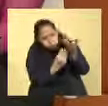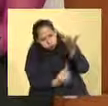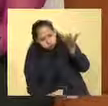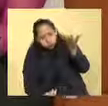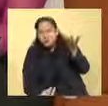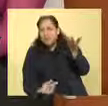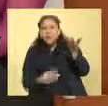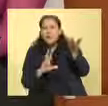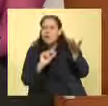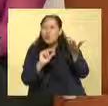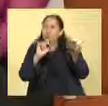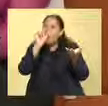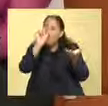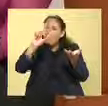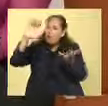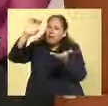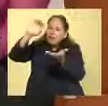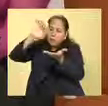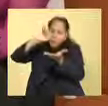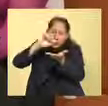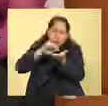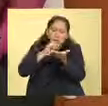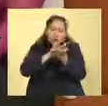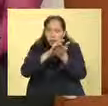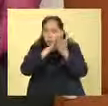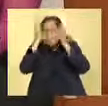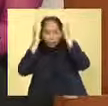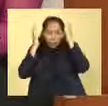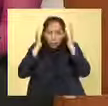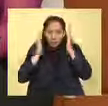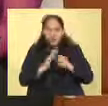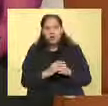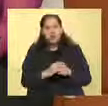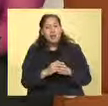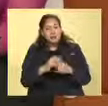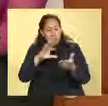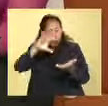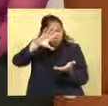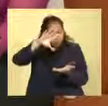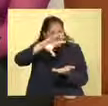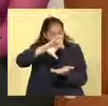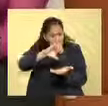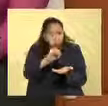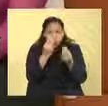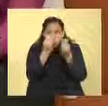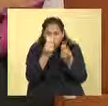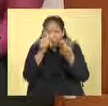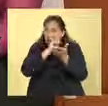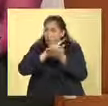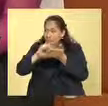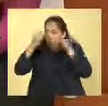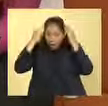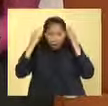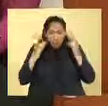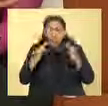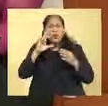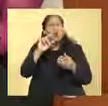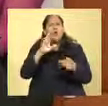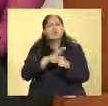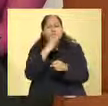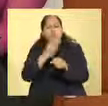te cae, o sea, no es necesario utilizar tanto champú, o sea, no vas a quedar más limpio, con que realmente utilices lo